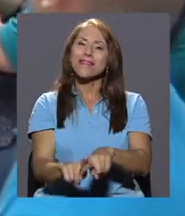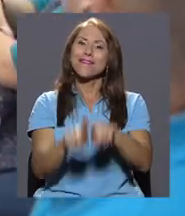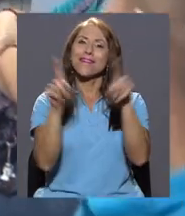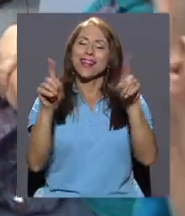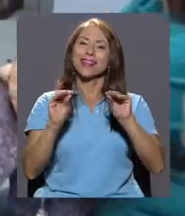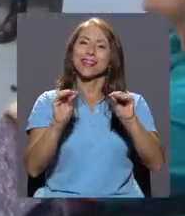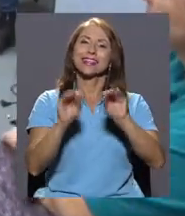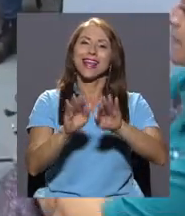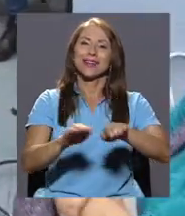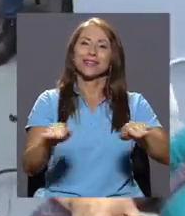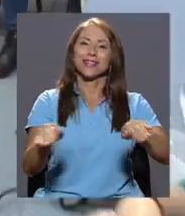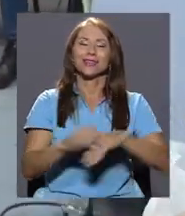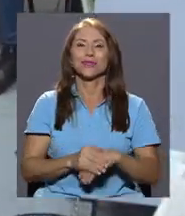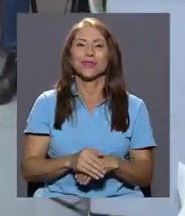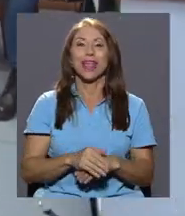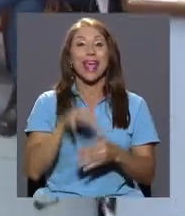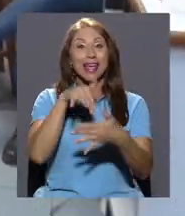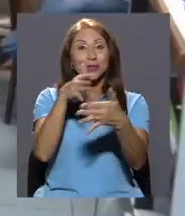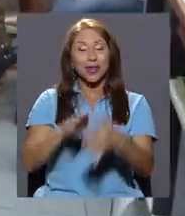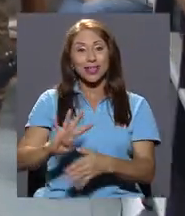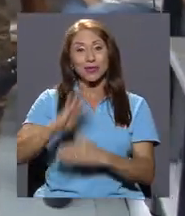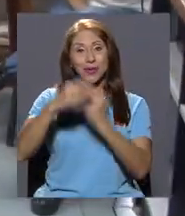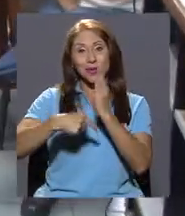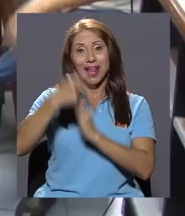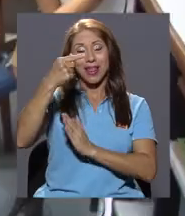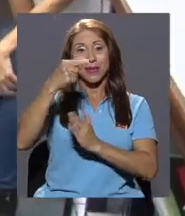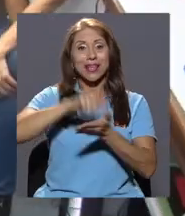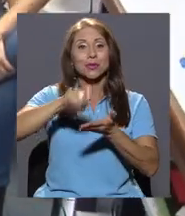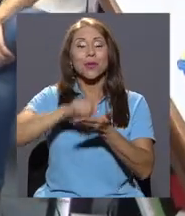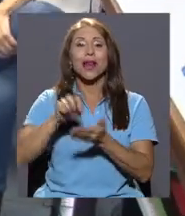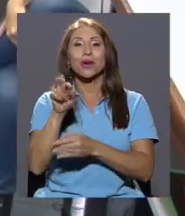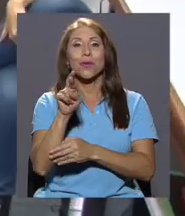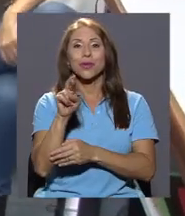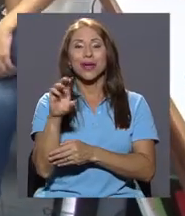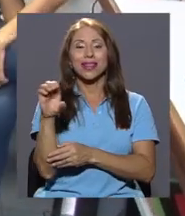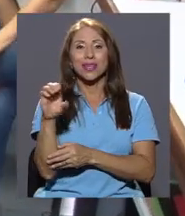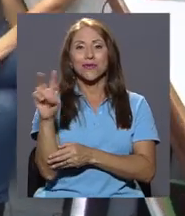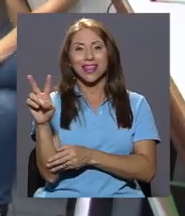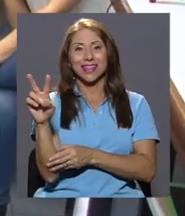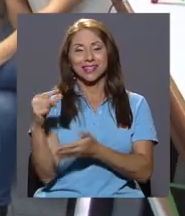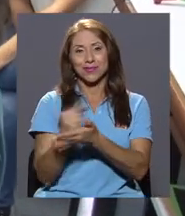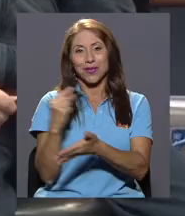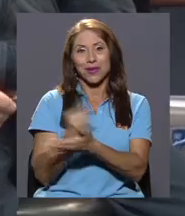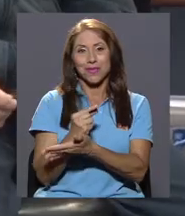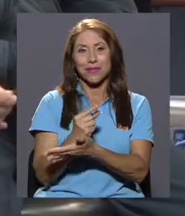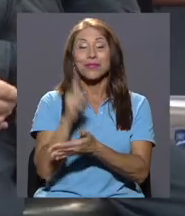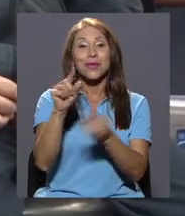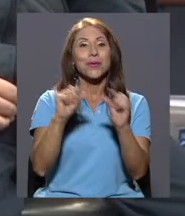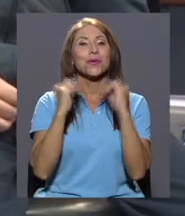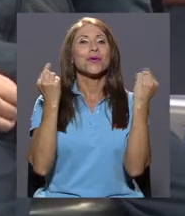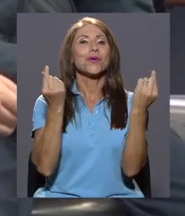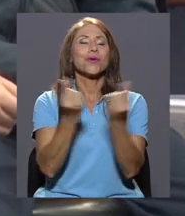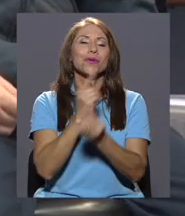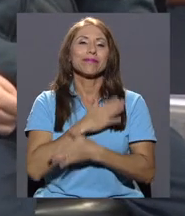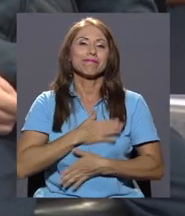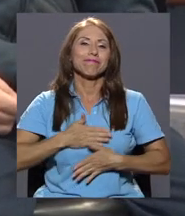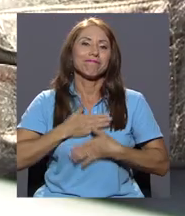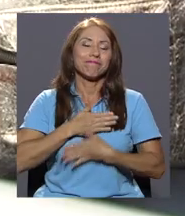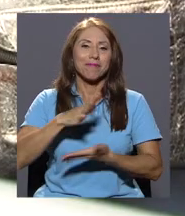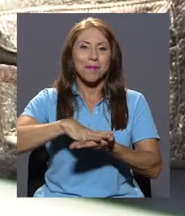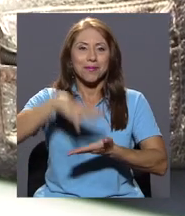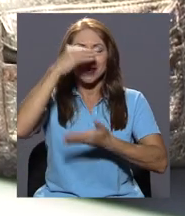los niños. Los estudiantes de cuarto grado de la Escuela Roberto Cantillo Vindas de Guadalupe fueron uno de los grupos que